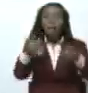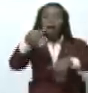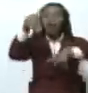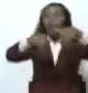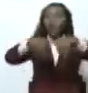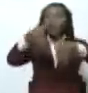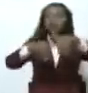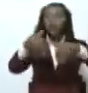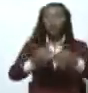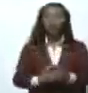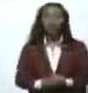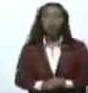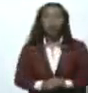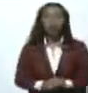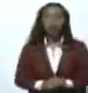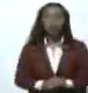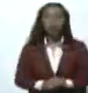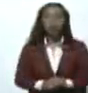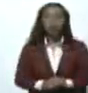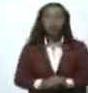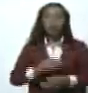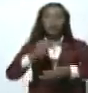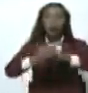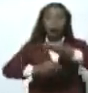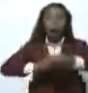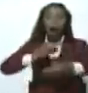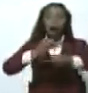votación, y ha hecho